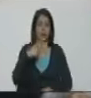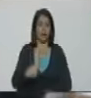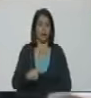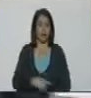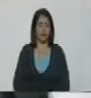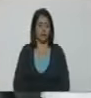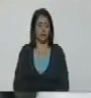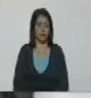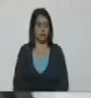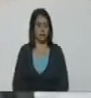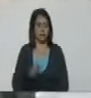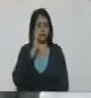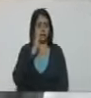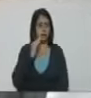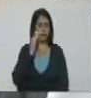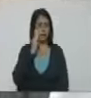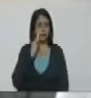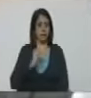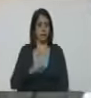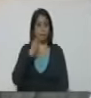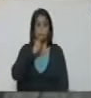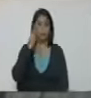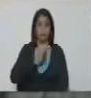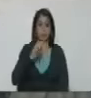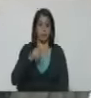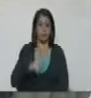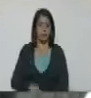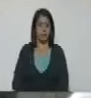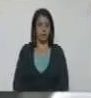tiene una trayectoria realmente